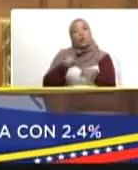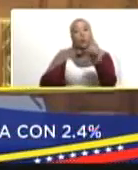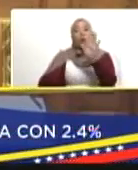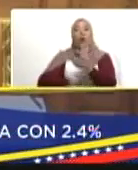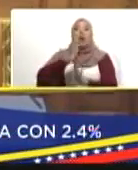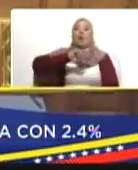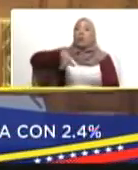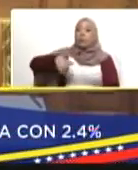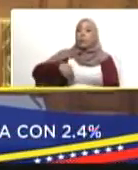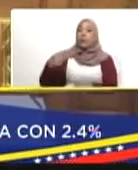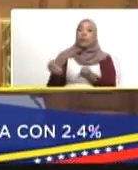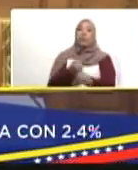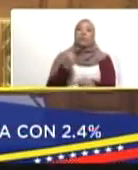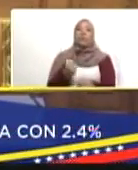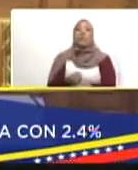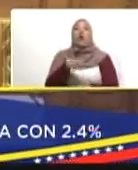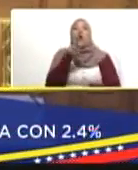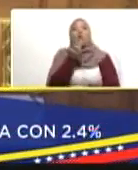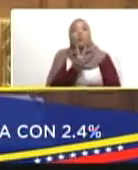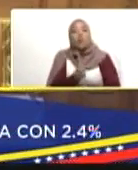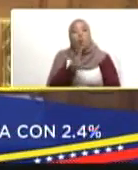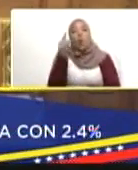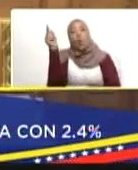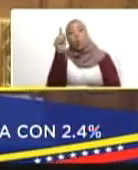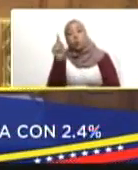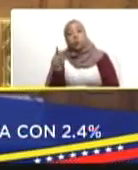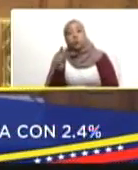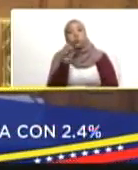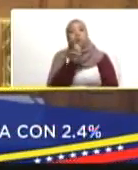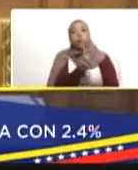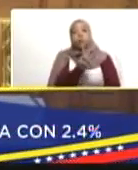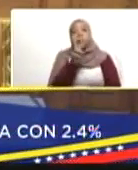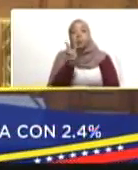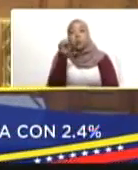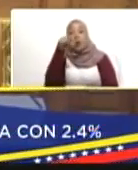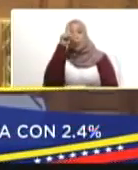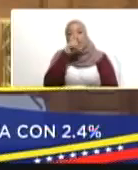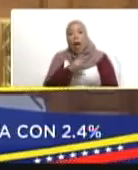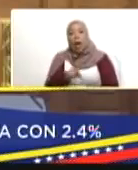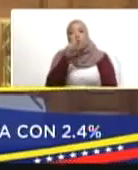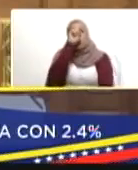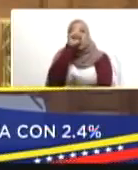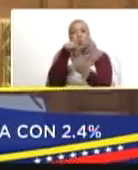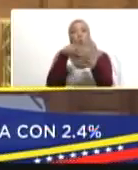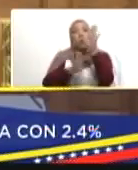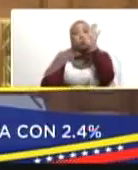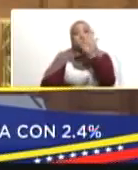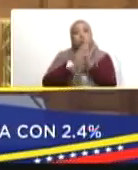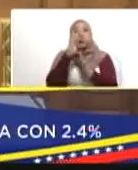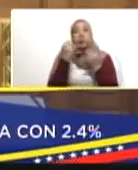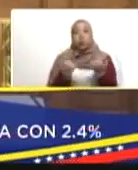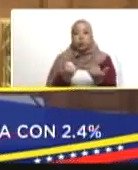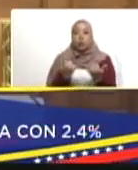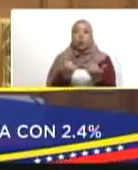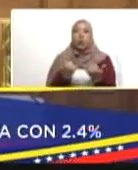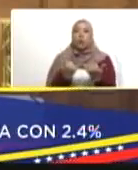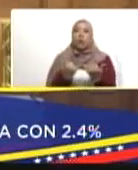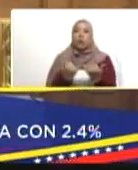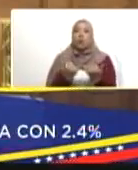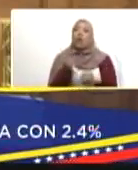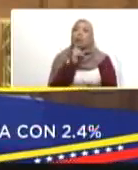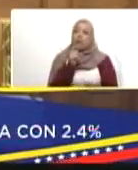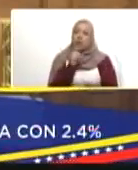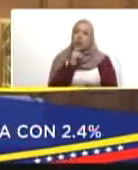anualizada de dos dígitos es la meta que tenemos que cumplir este año para seguir avanzando en este